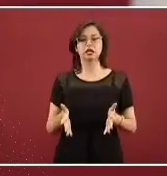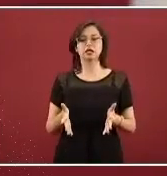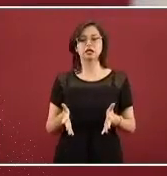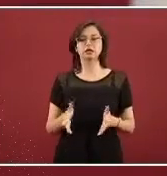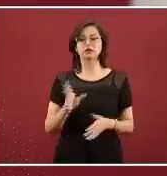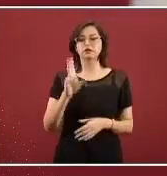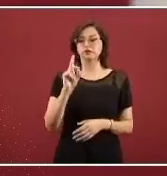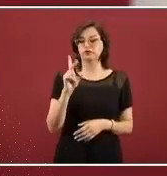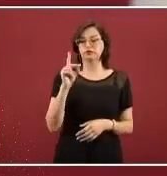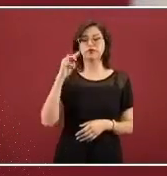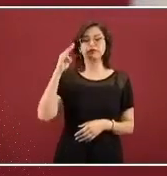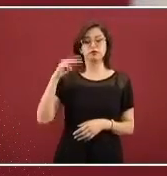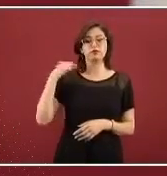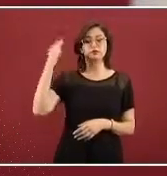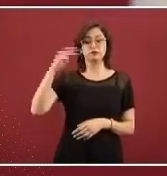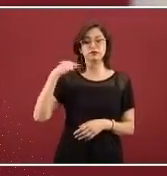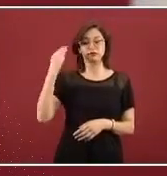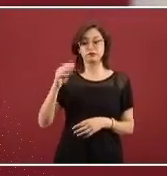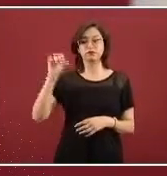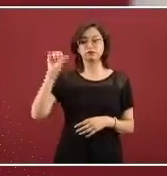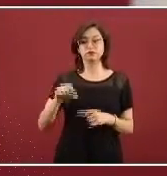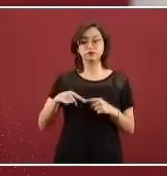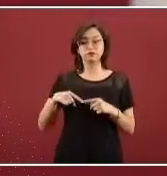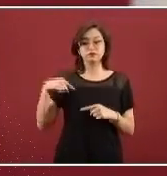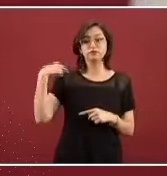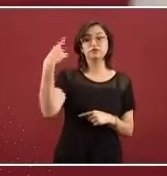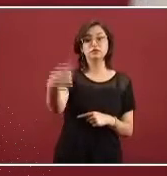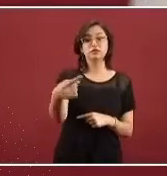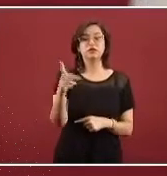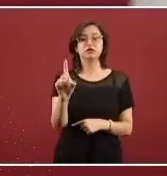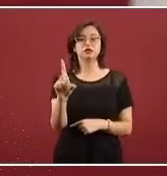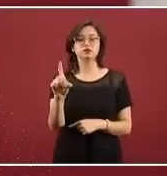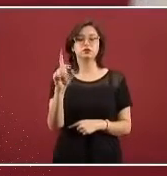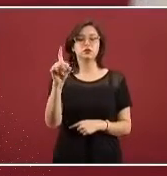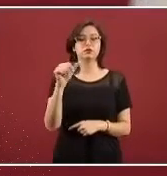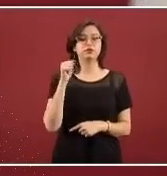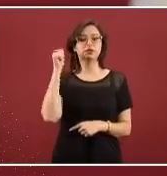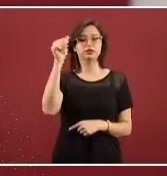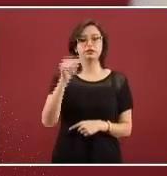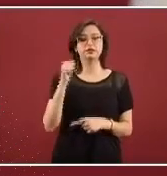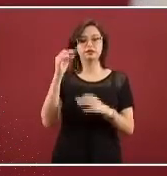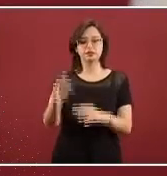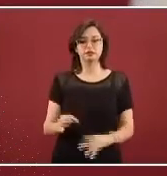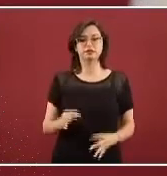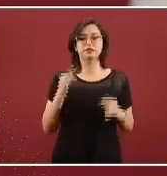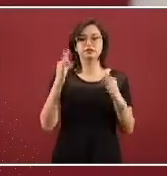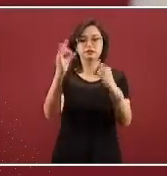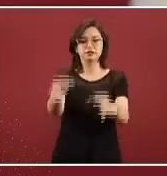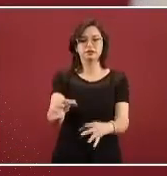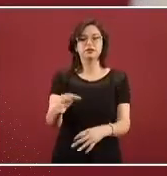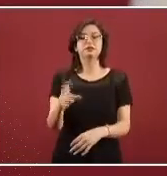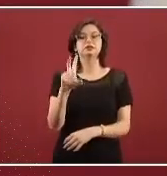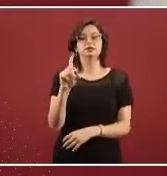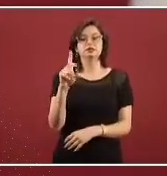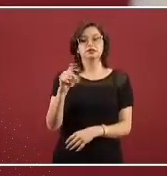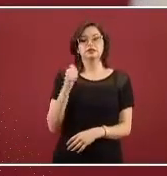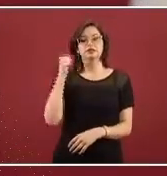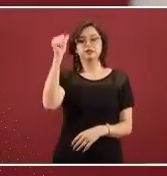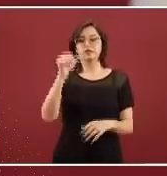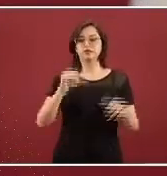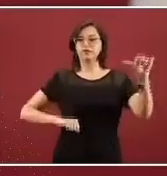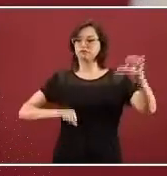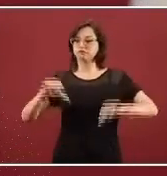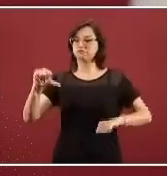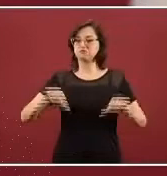desde el 30 de marzo, hoy, y hasta el 30 de abril. Se extiende el periodo. Hasta el 30 de abril, de actividades